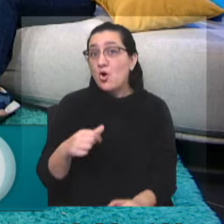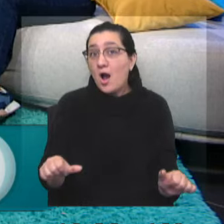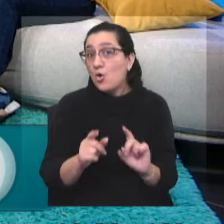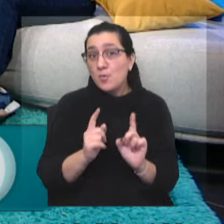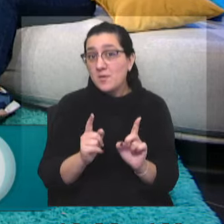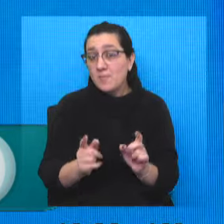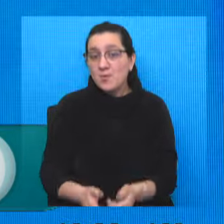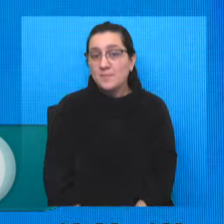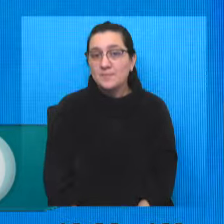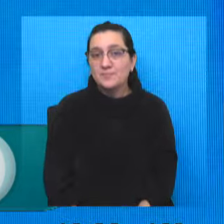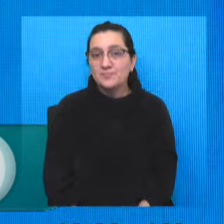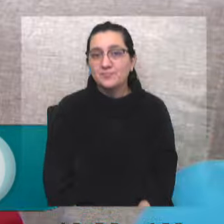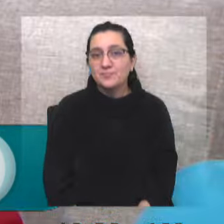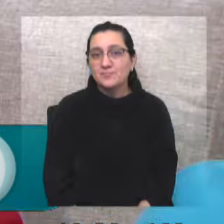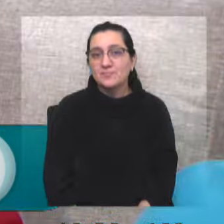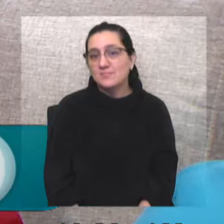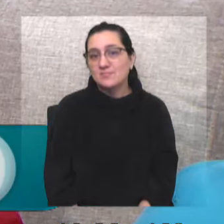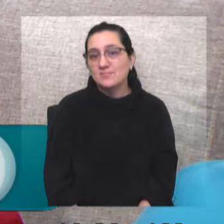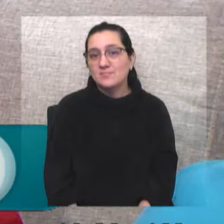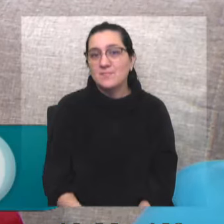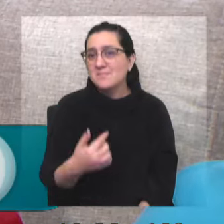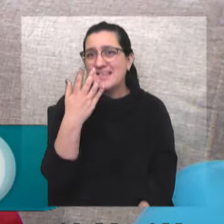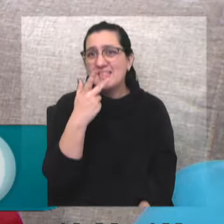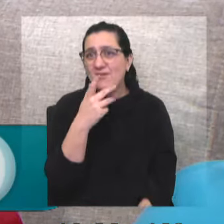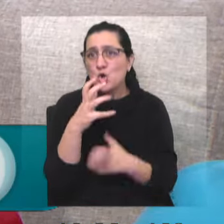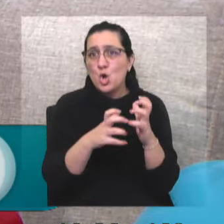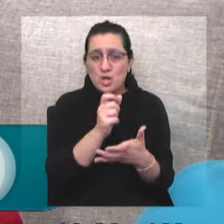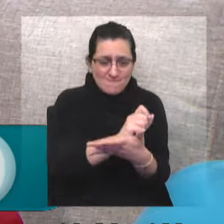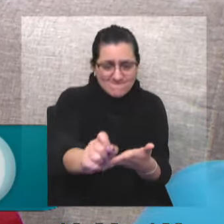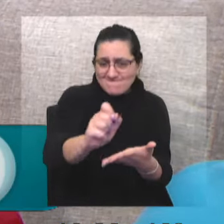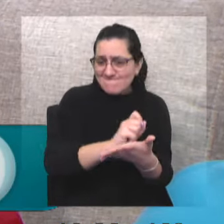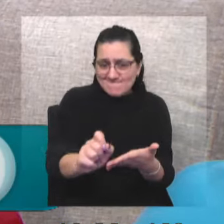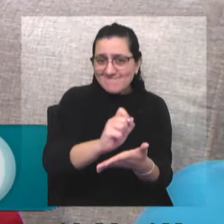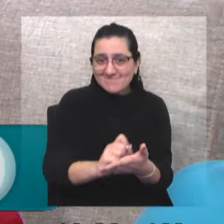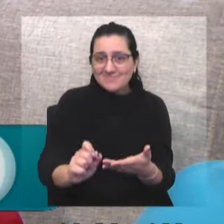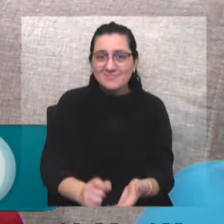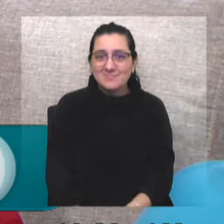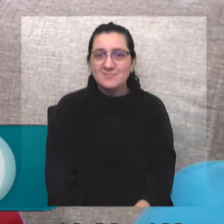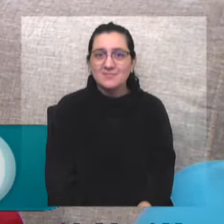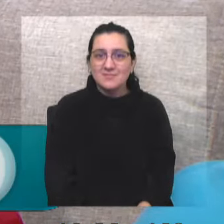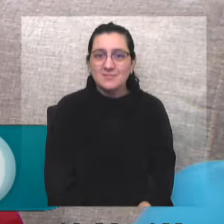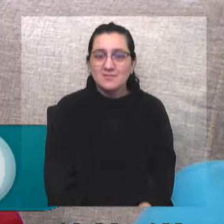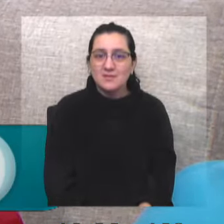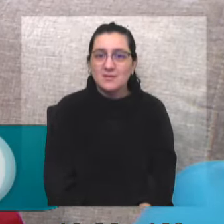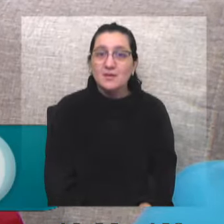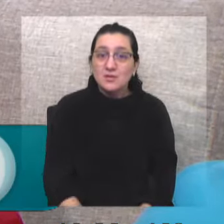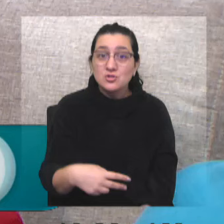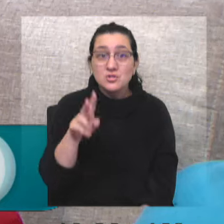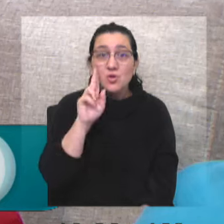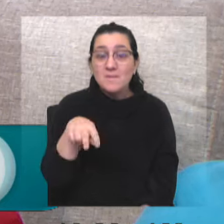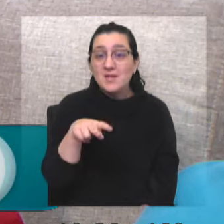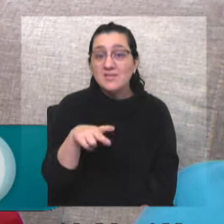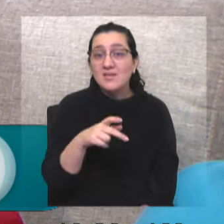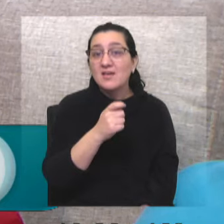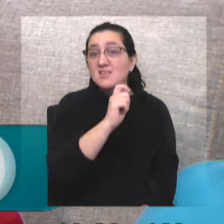escuela dramática solo para subrayar. Solo. Mi cartuchera llena de color. Ya tenía... Y ya en la primera lectura ya había una cosa de los personajes puestos. Entonces hay una mirada ahí de quién